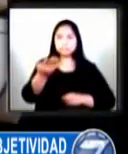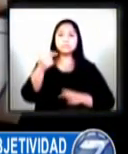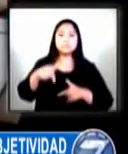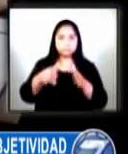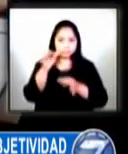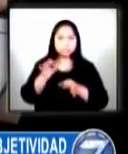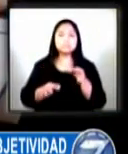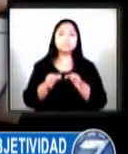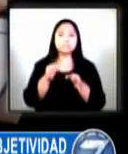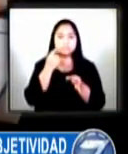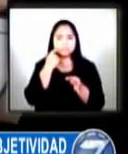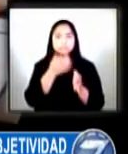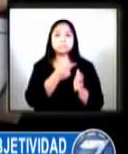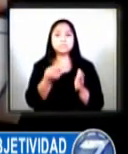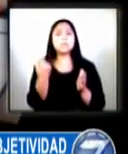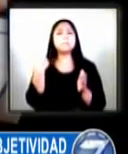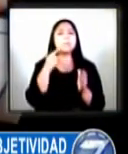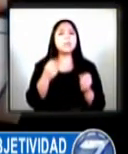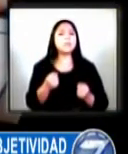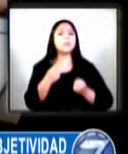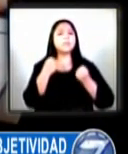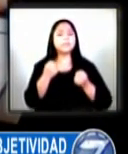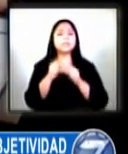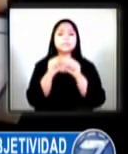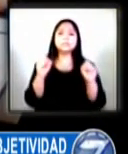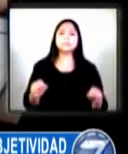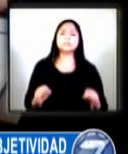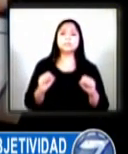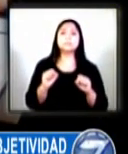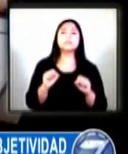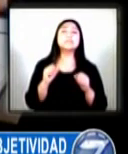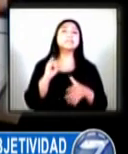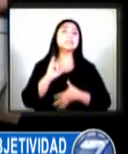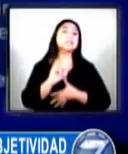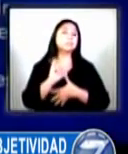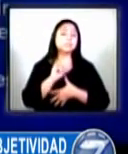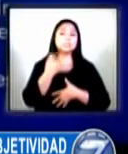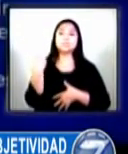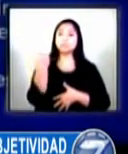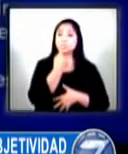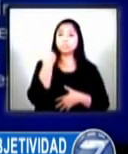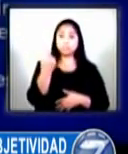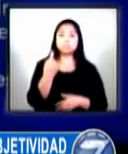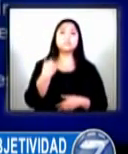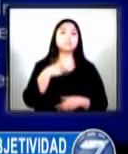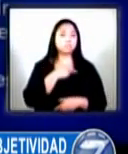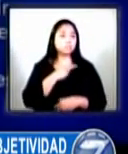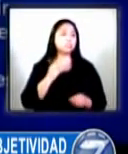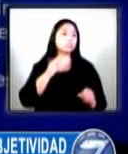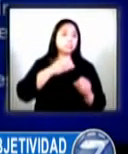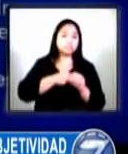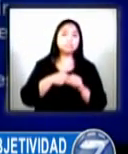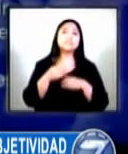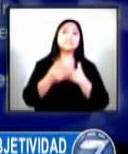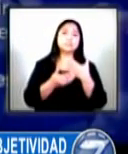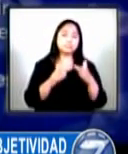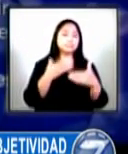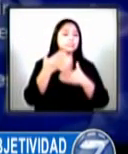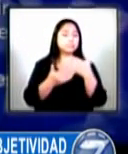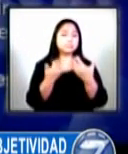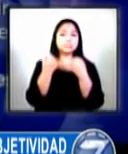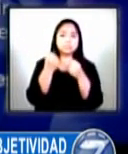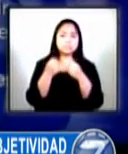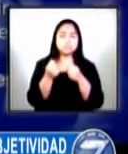dimensión para fortalecer el sistema interamericano que todos hemos construido y no sea usado con